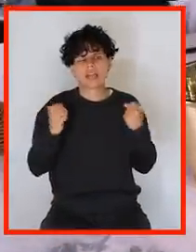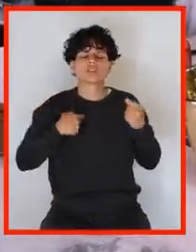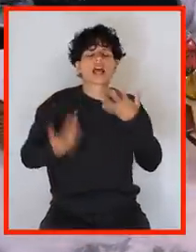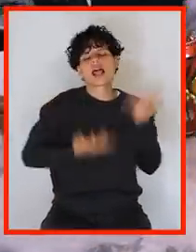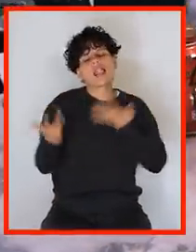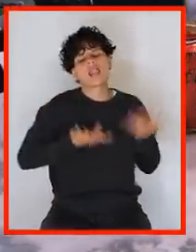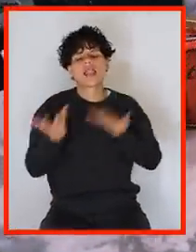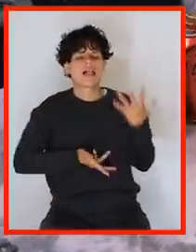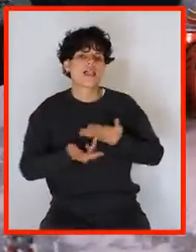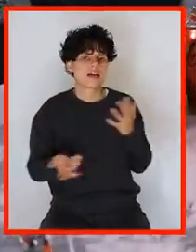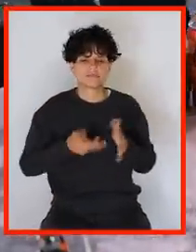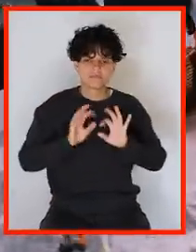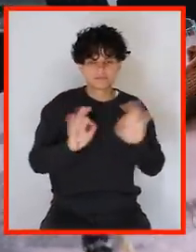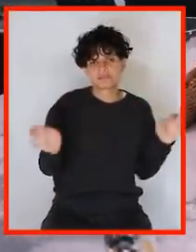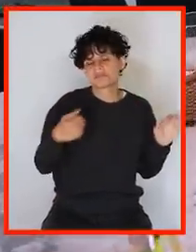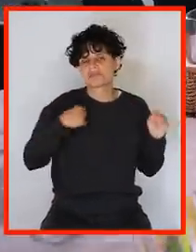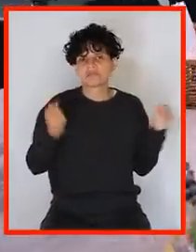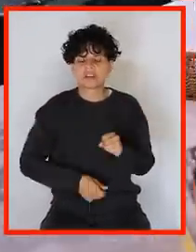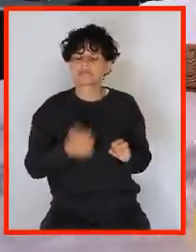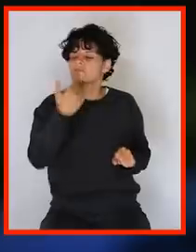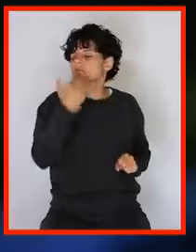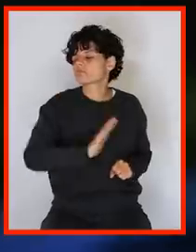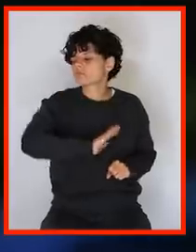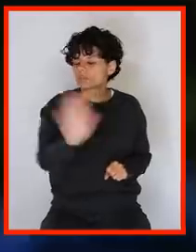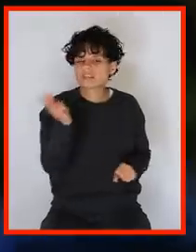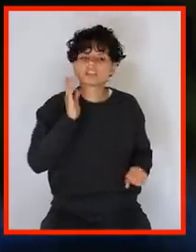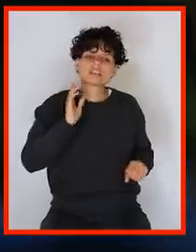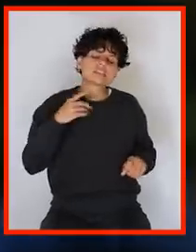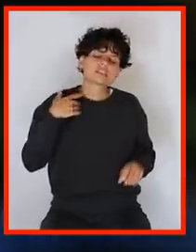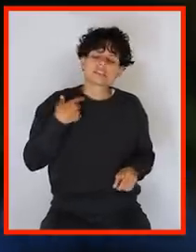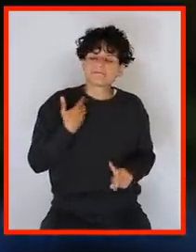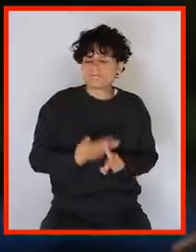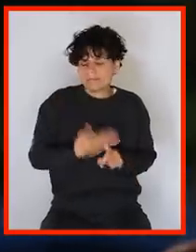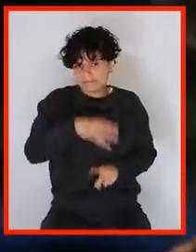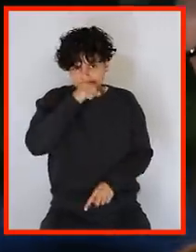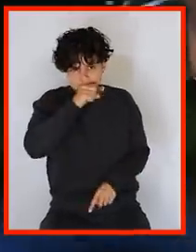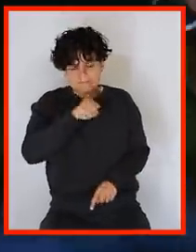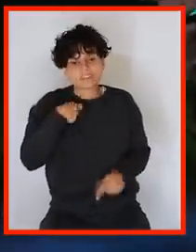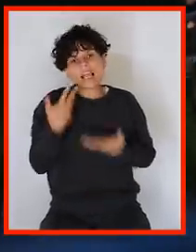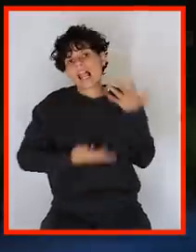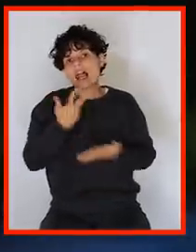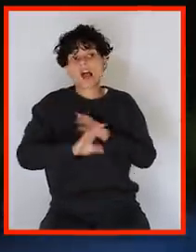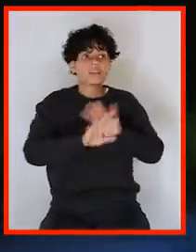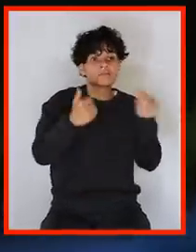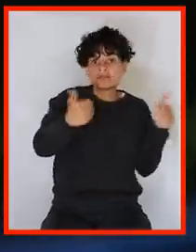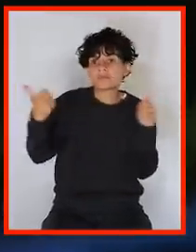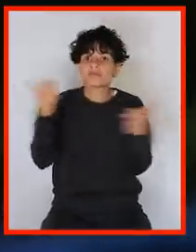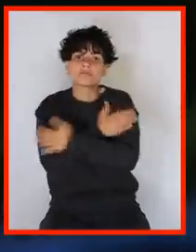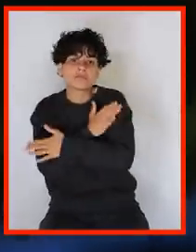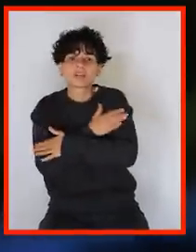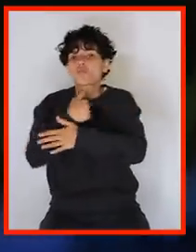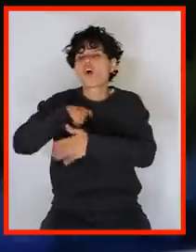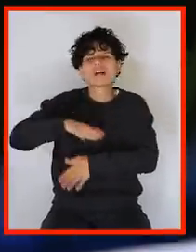frío. Pico con la weá, cantamos, bacán, po. Y ya cabros, bacán, no, bacán haberlos conocido, me iba